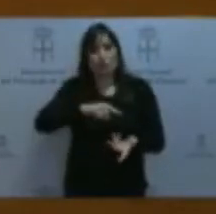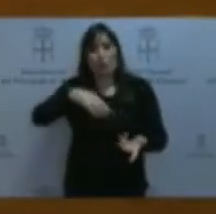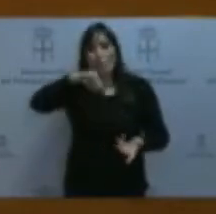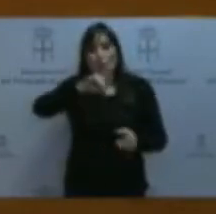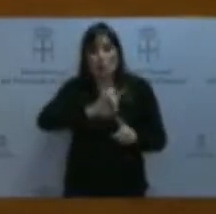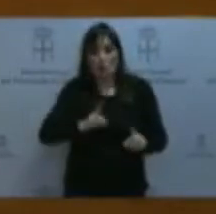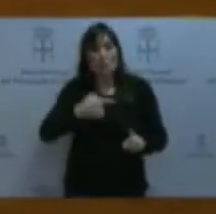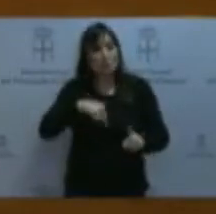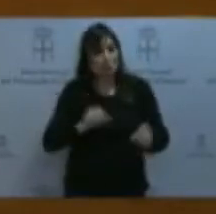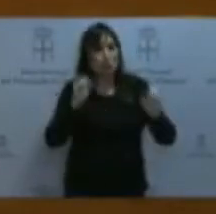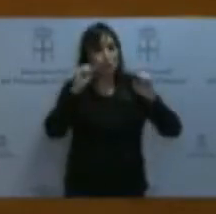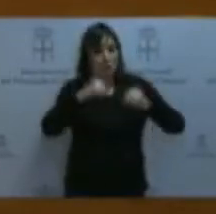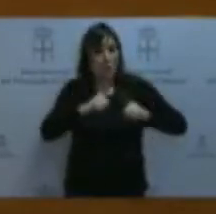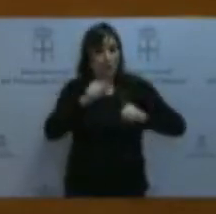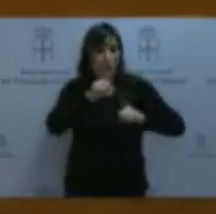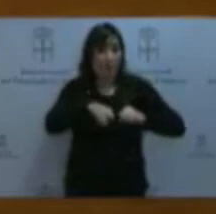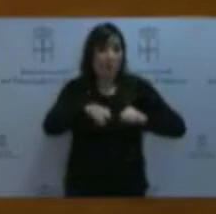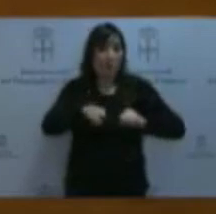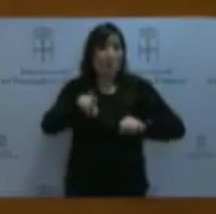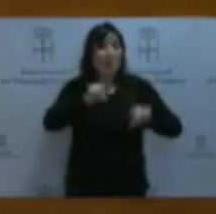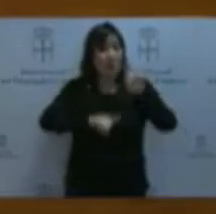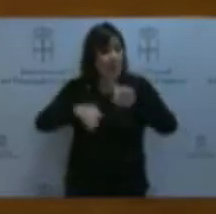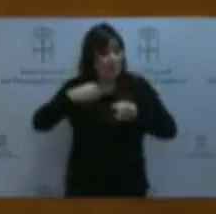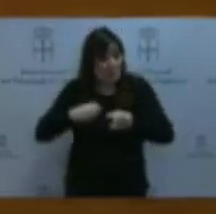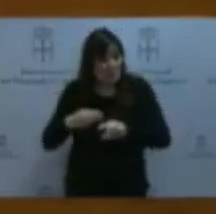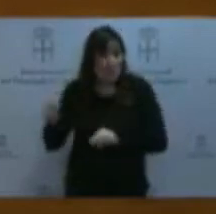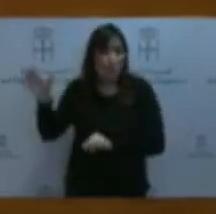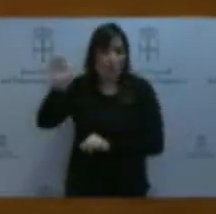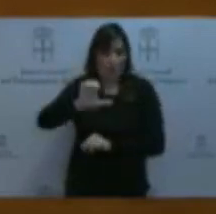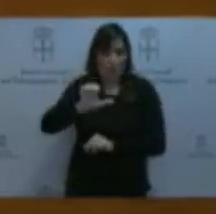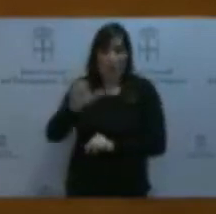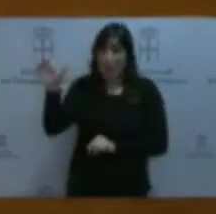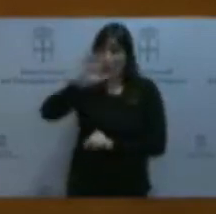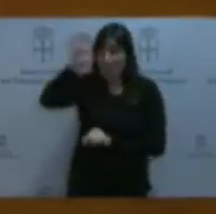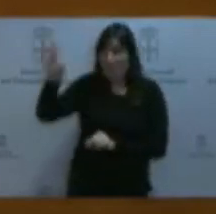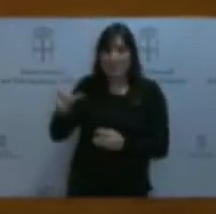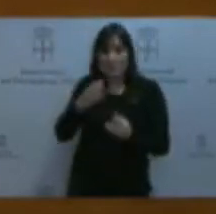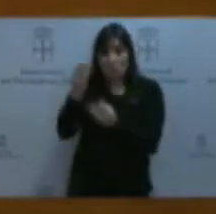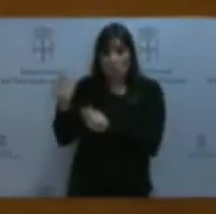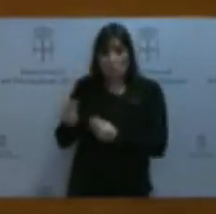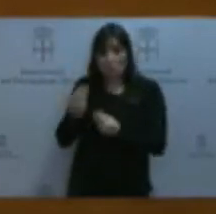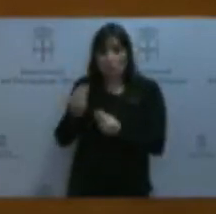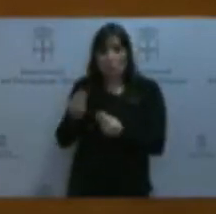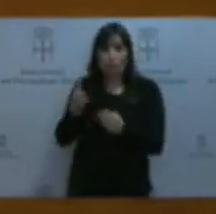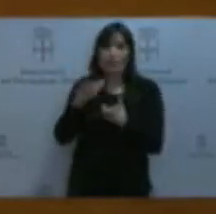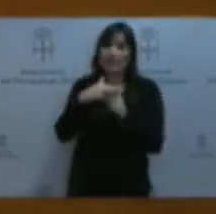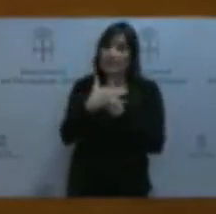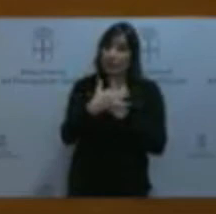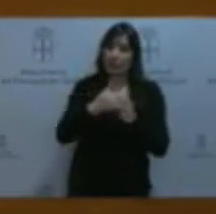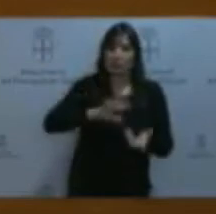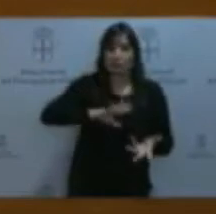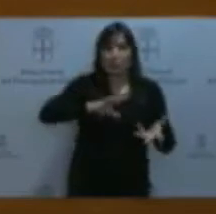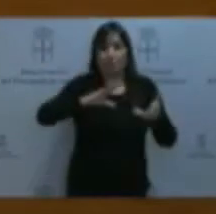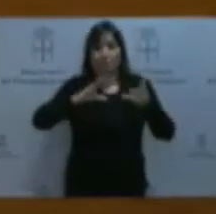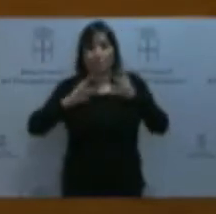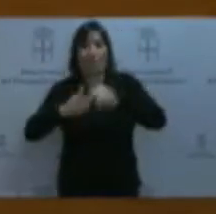con Europa. Gran parte de Europa y muchos países desarrollados sufren la transición demográfica. Para poner freno a la